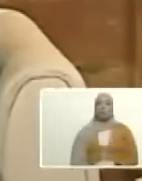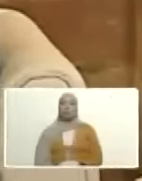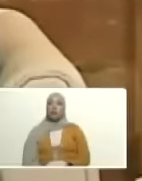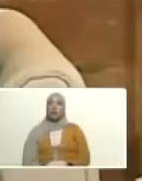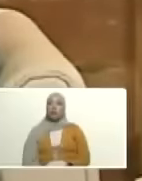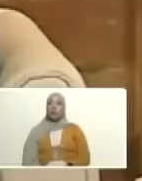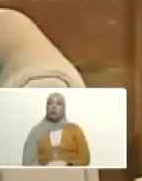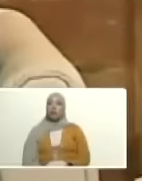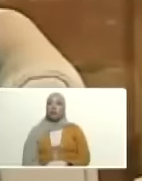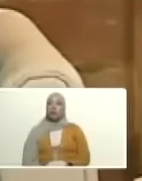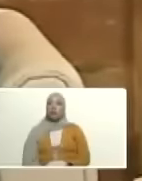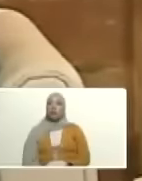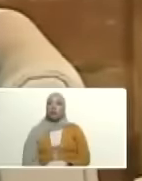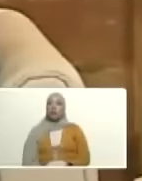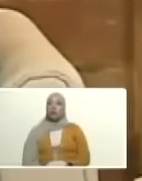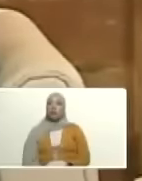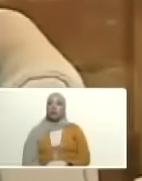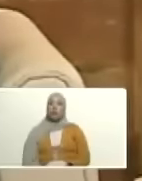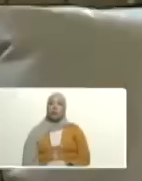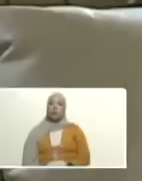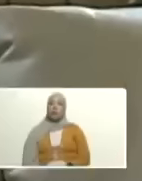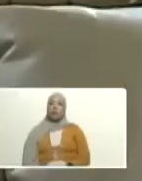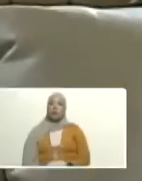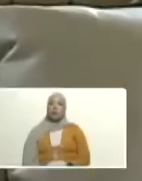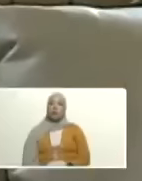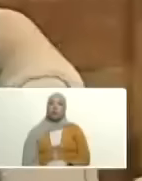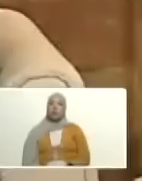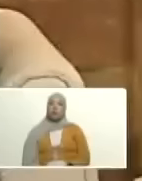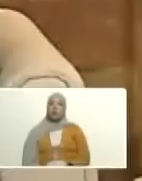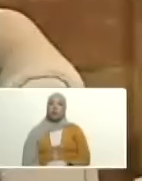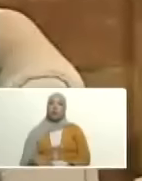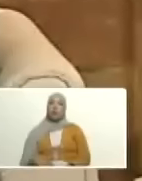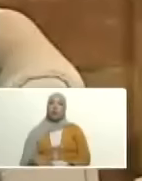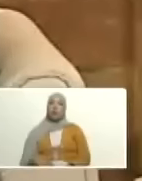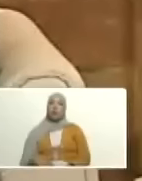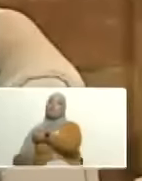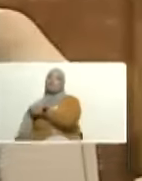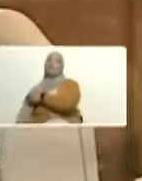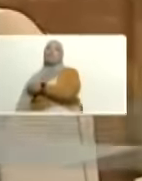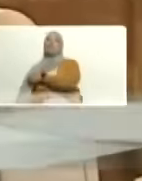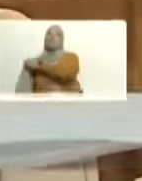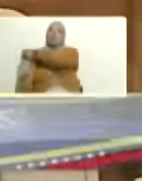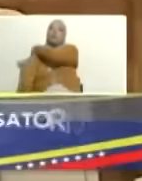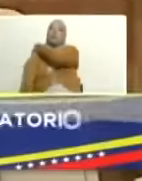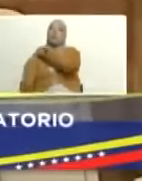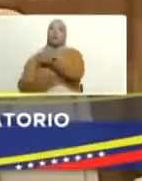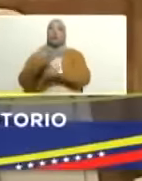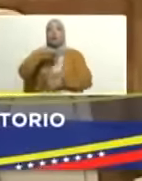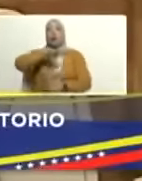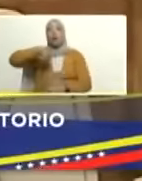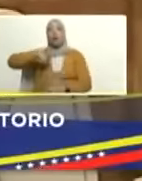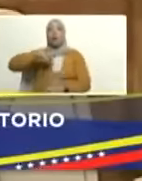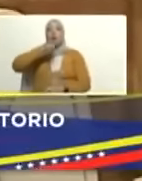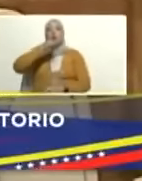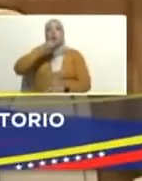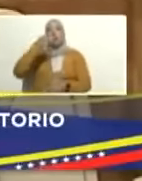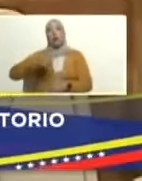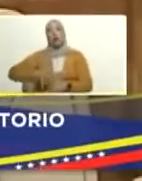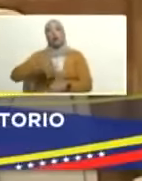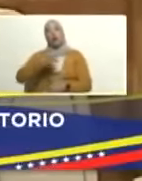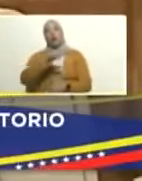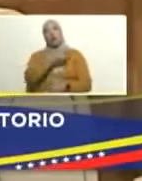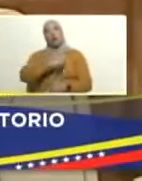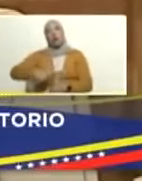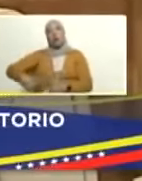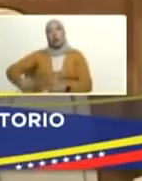Bolivariana de Venezuela, del Cielo Ina Rodríguez. Es para nosotros un verdadero placer,